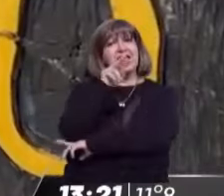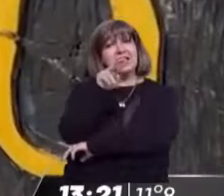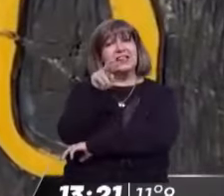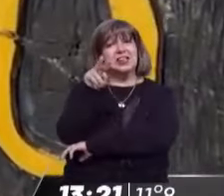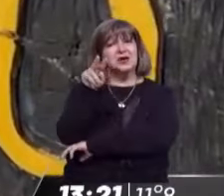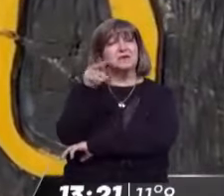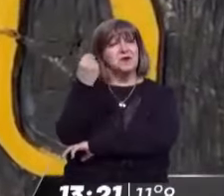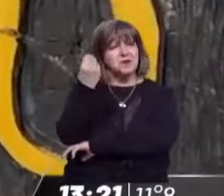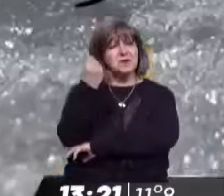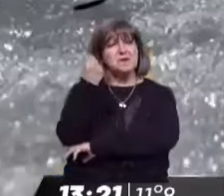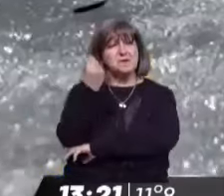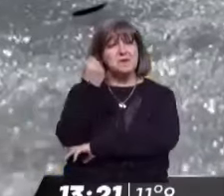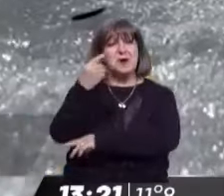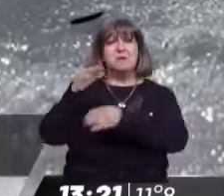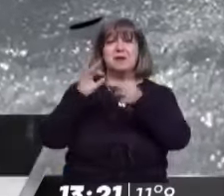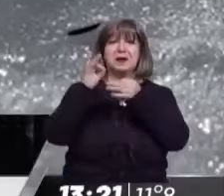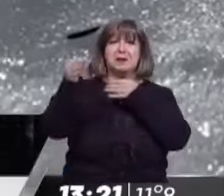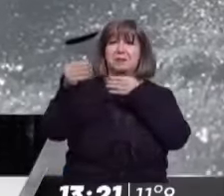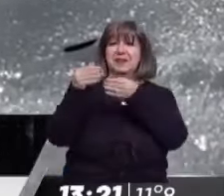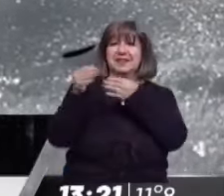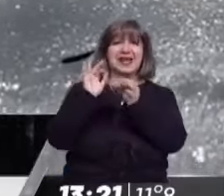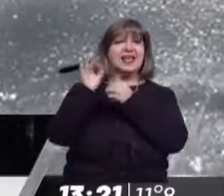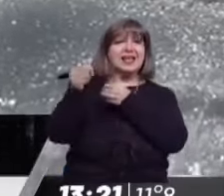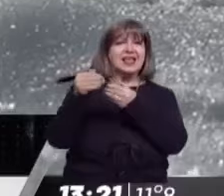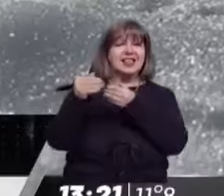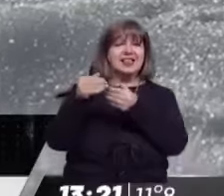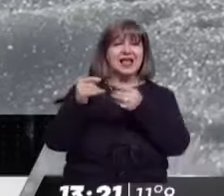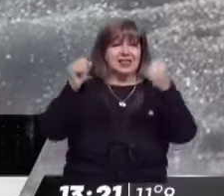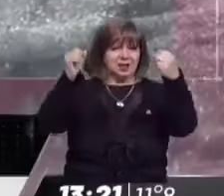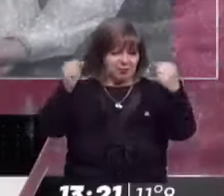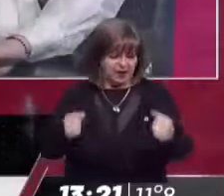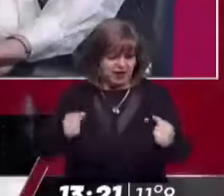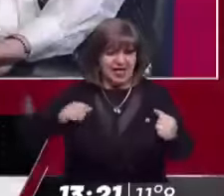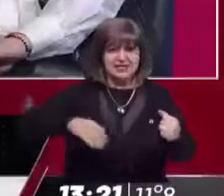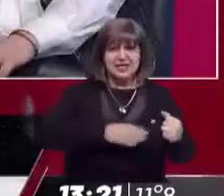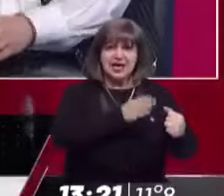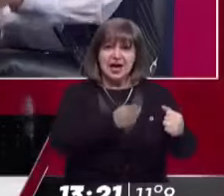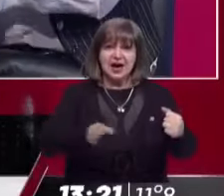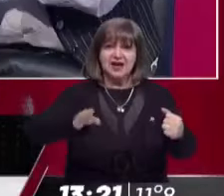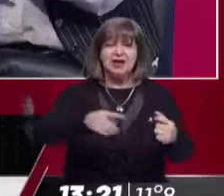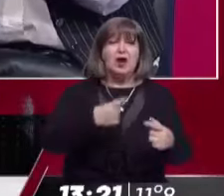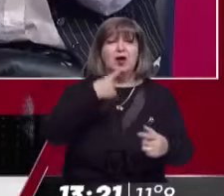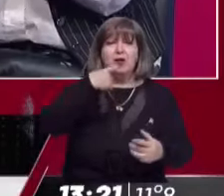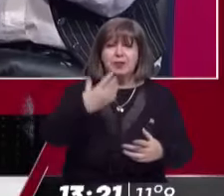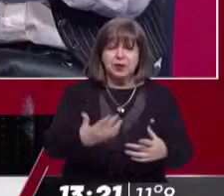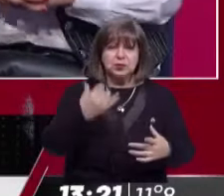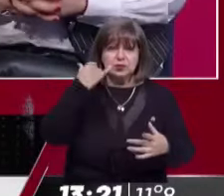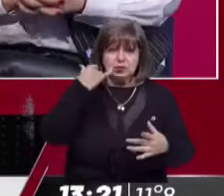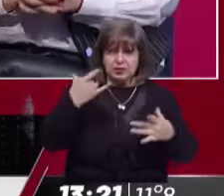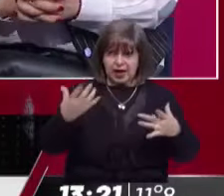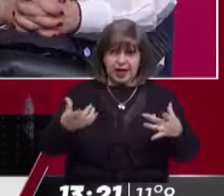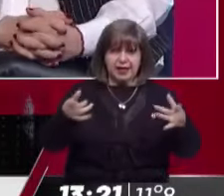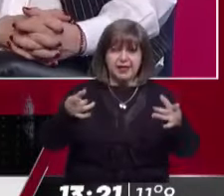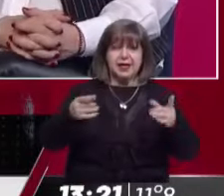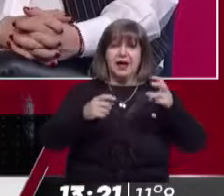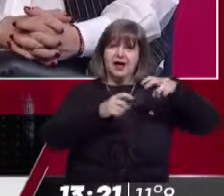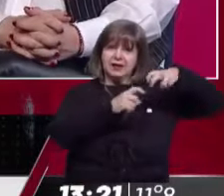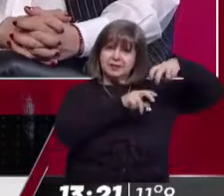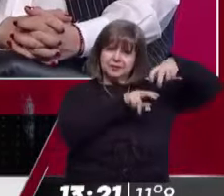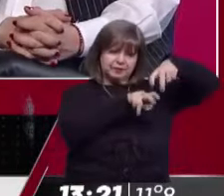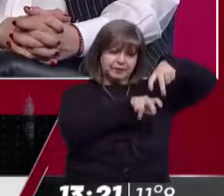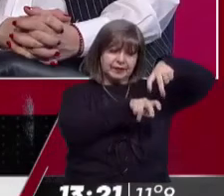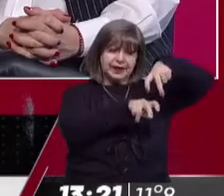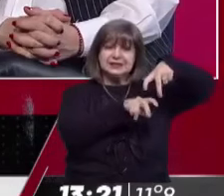lo que es el sistema para subir a la montaña y esquiar. ¿En qué estado está? ¿Están las cuerdas? ¿Están las